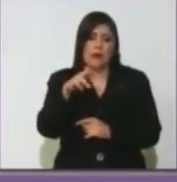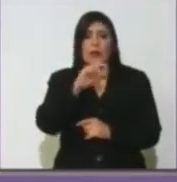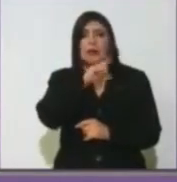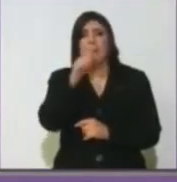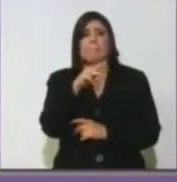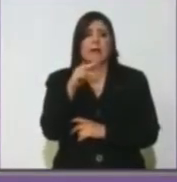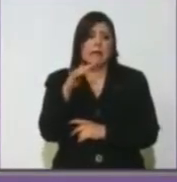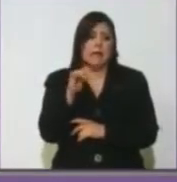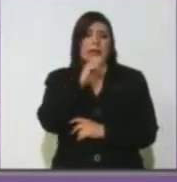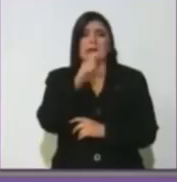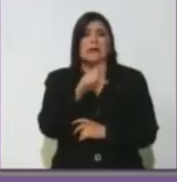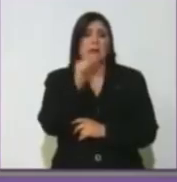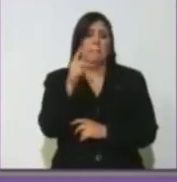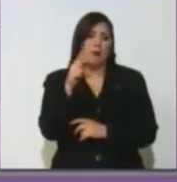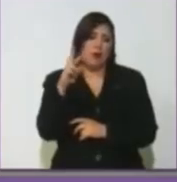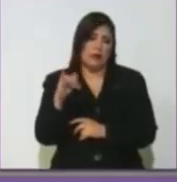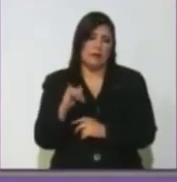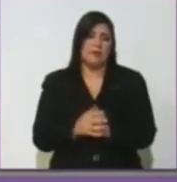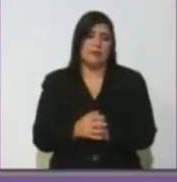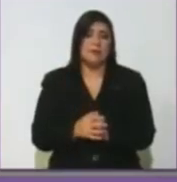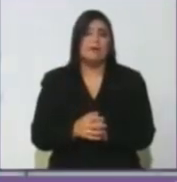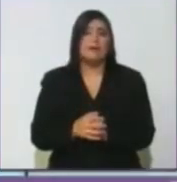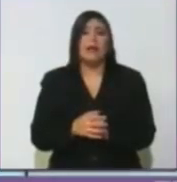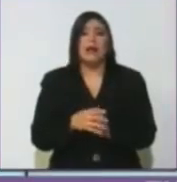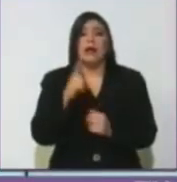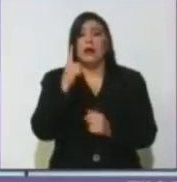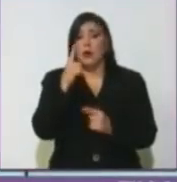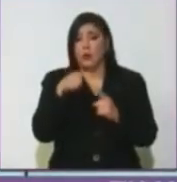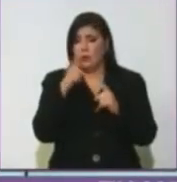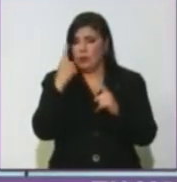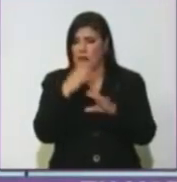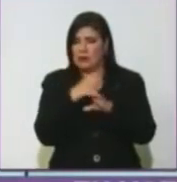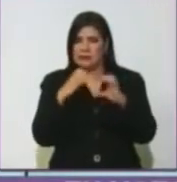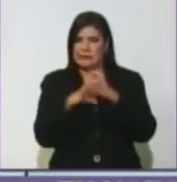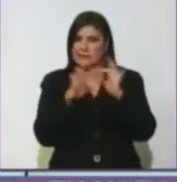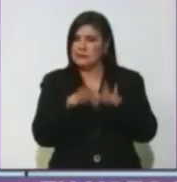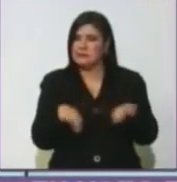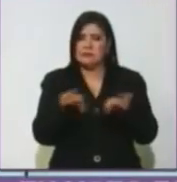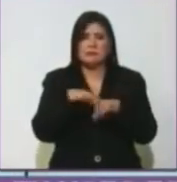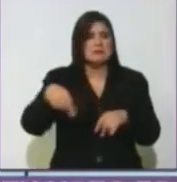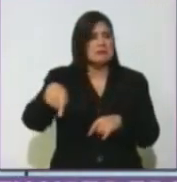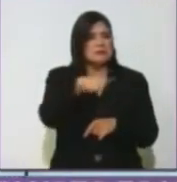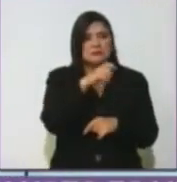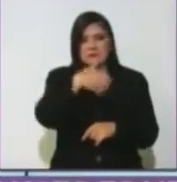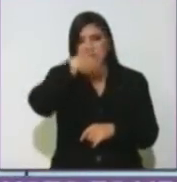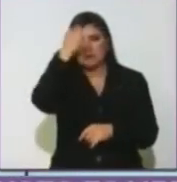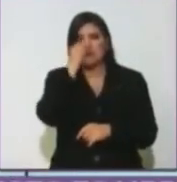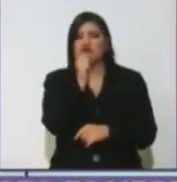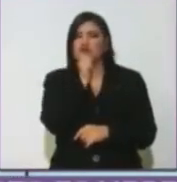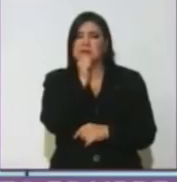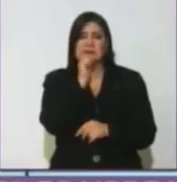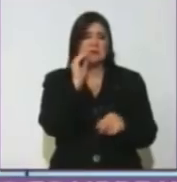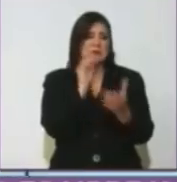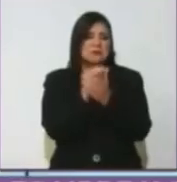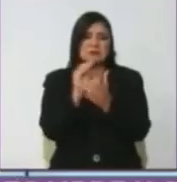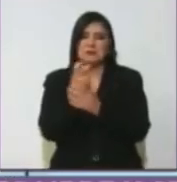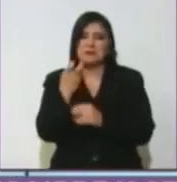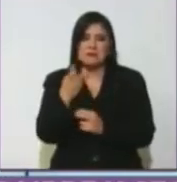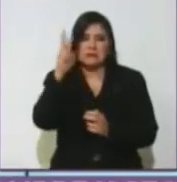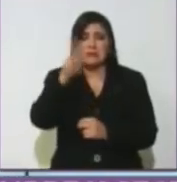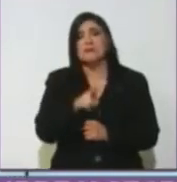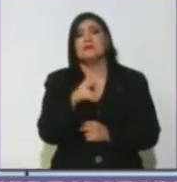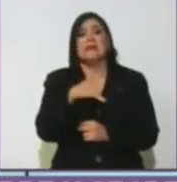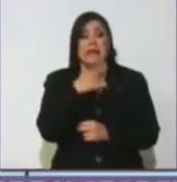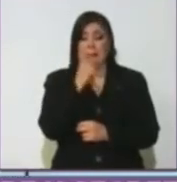y purificación adelante en algo muy importante que no toman en cuenta a nuestros candidatos es que la policía se tiene que